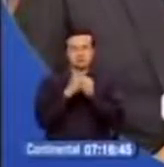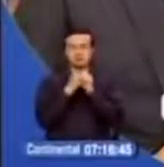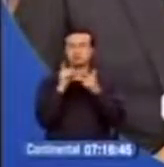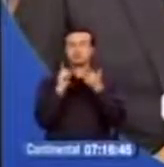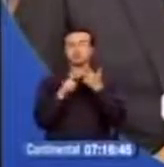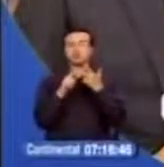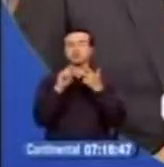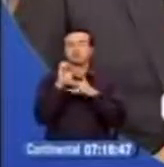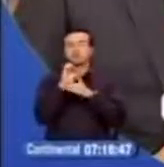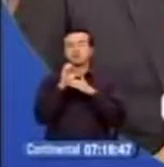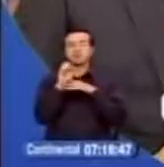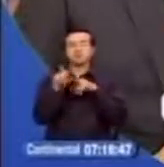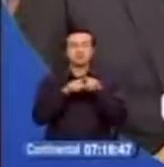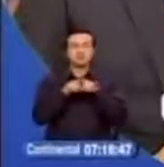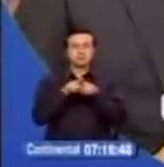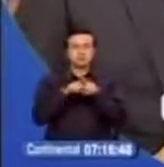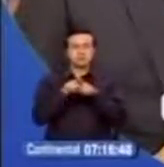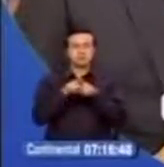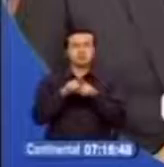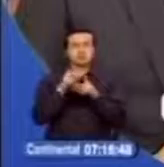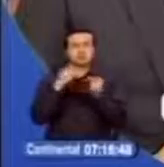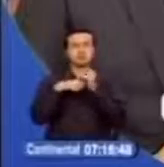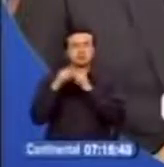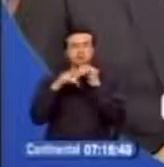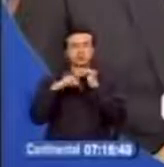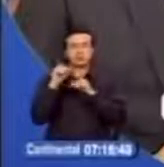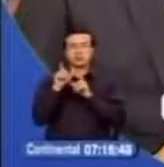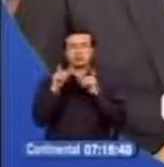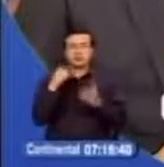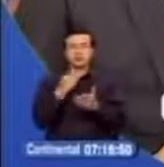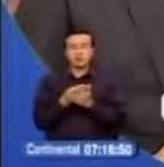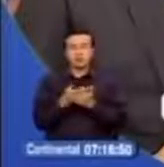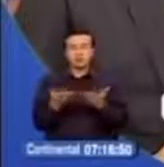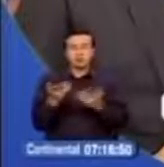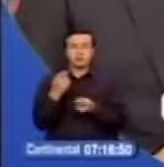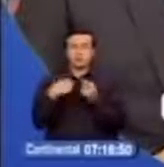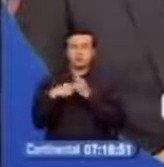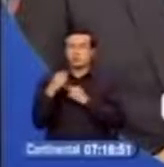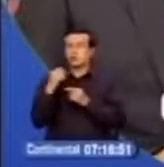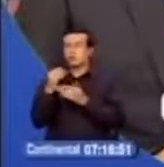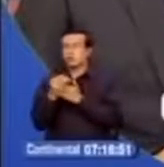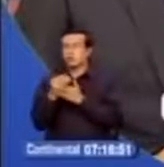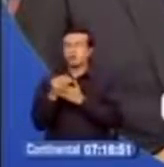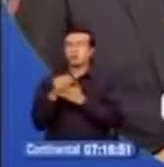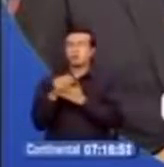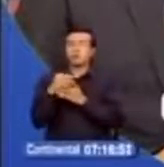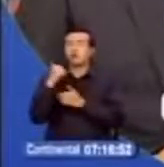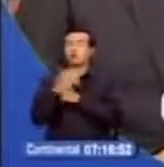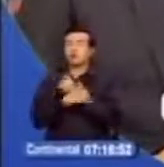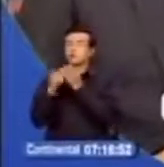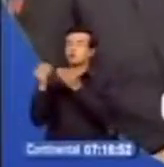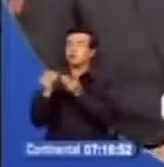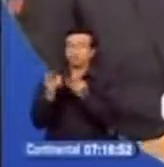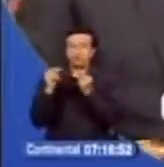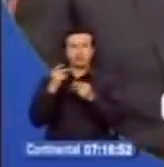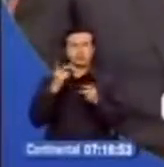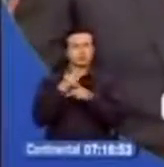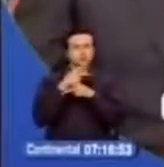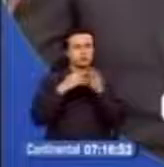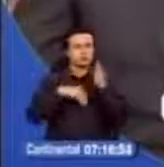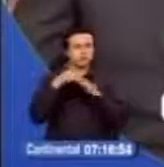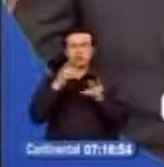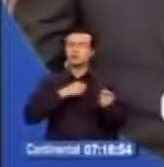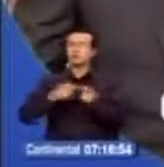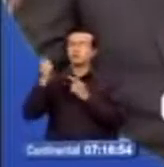permita que el país sea competitivo, que venda más que lo que compra, que exporta más que lo que importa, que produce más que lo que consume,